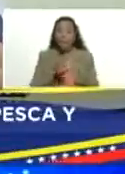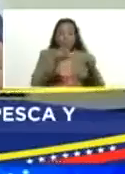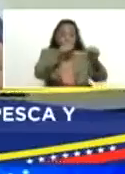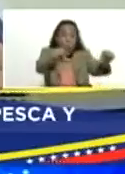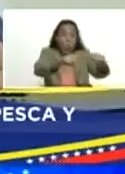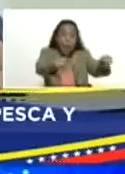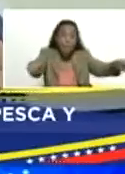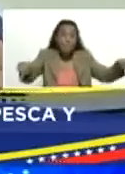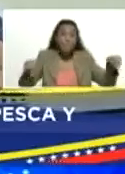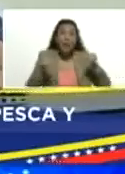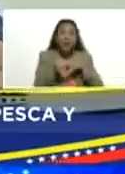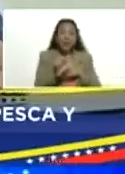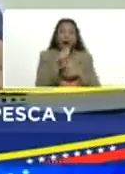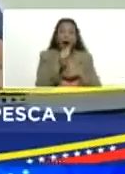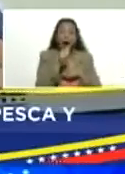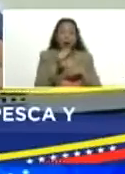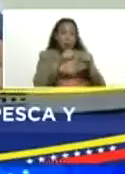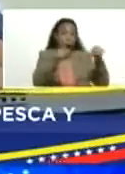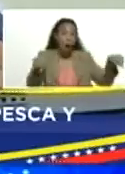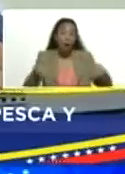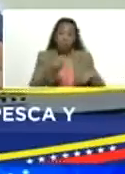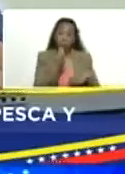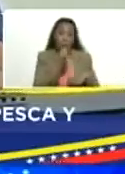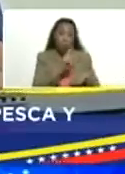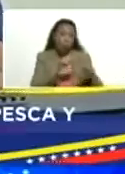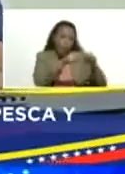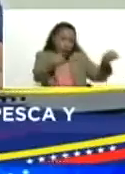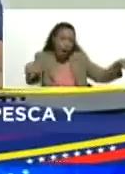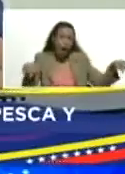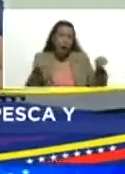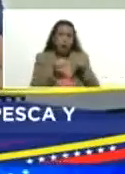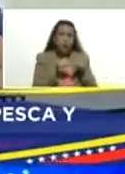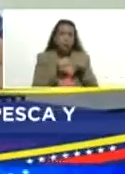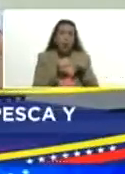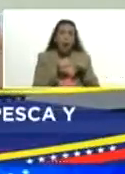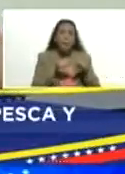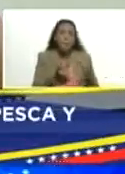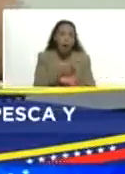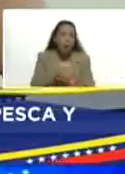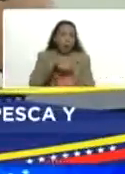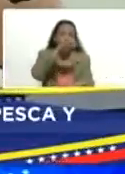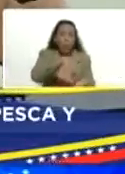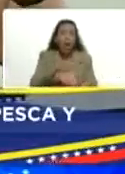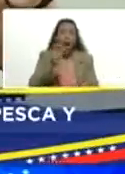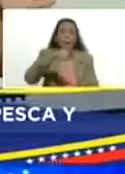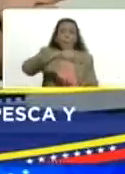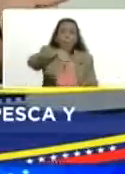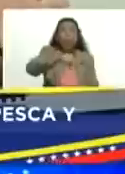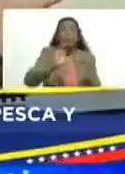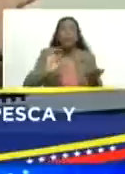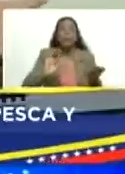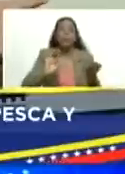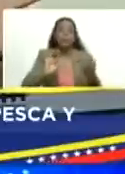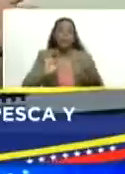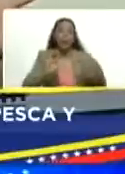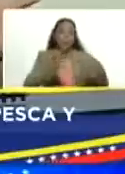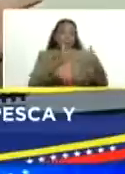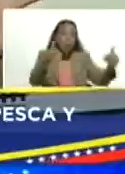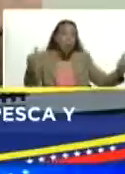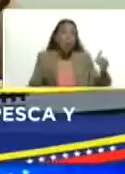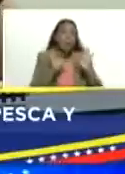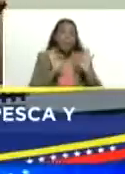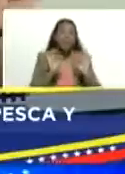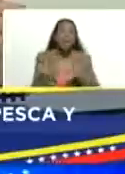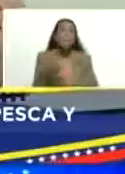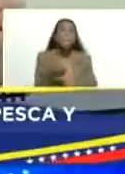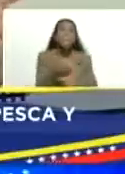embalses, embalses que no son para el consumo humano, pero embalses que pueden servir para el riego, etcétera, y utilizarlos en sistemas de jaulas